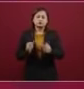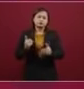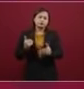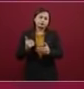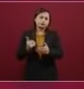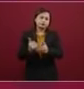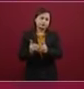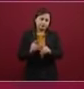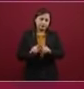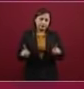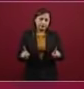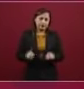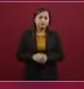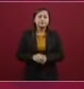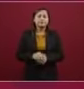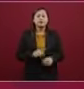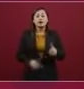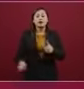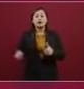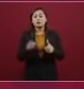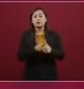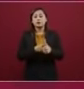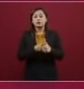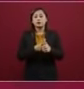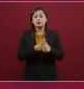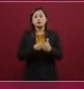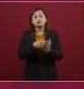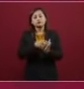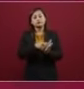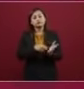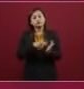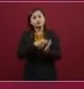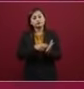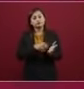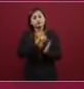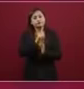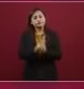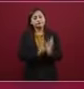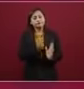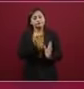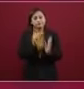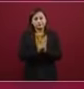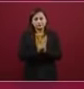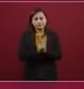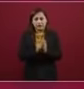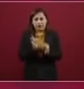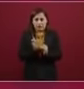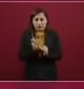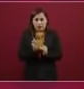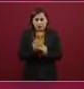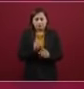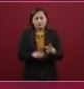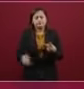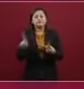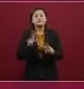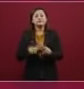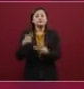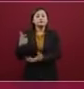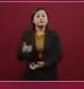es el proceso legislativo que está en curso. Está el proceso presupuestal y está el